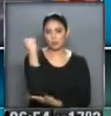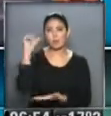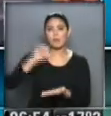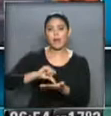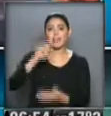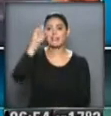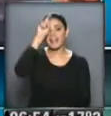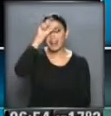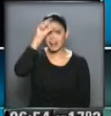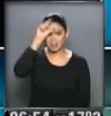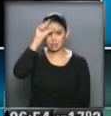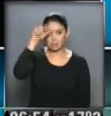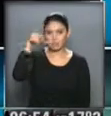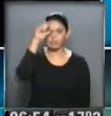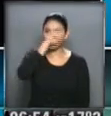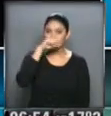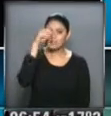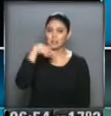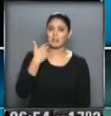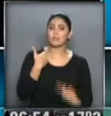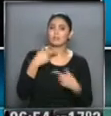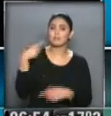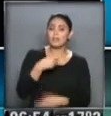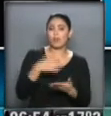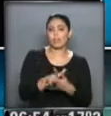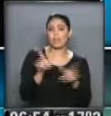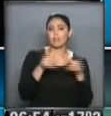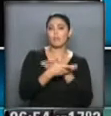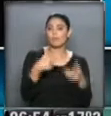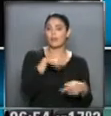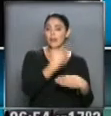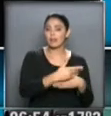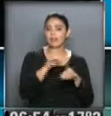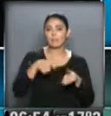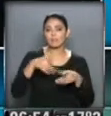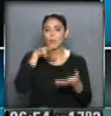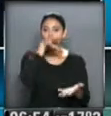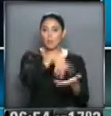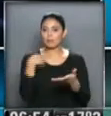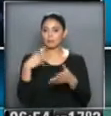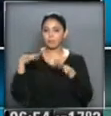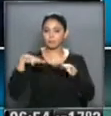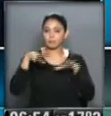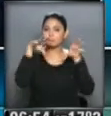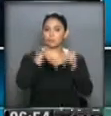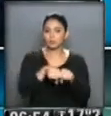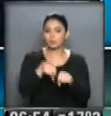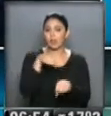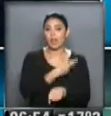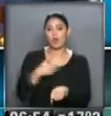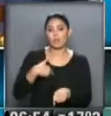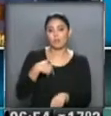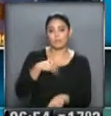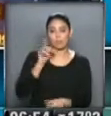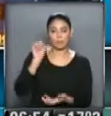Grecia, fuerte rechazo al cierre de la TV pública mientras continúa la toma del canal estatal cerrado por el gobierno griego. En